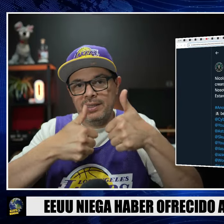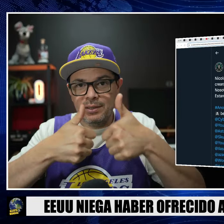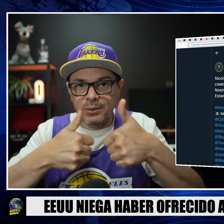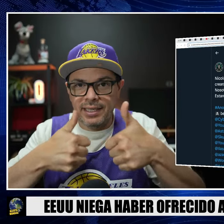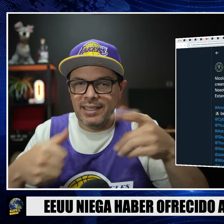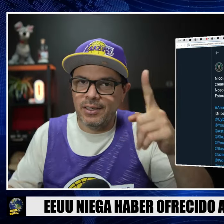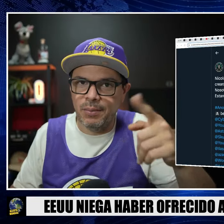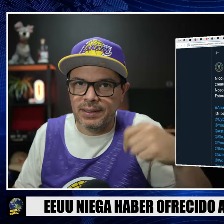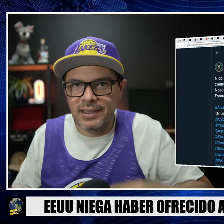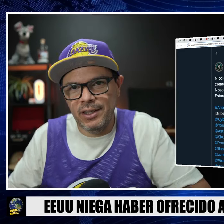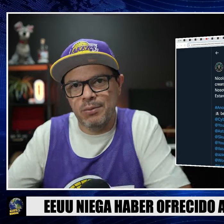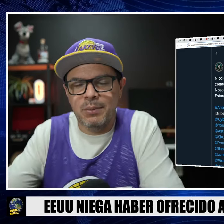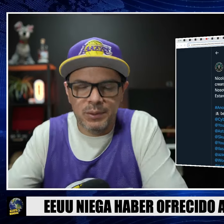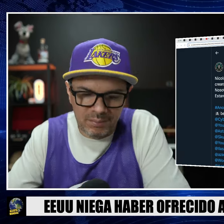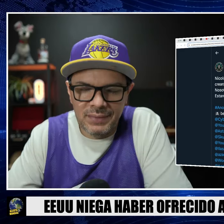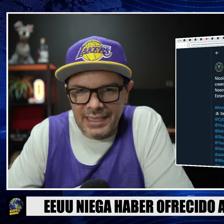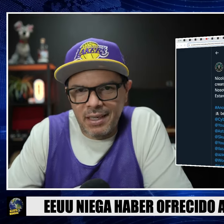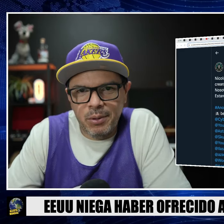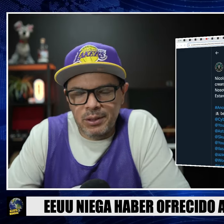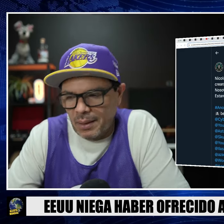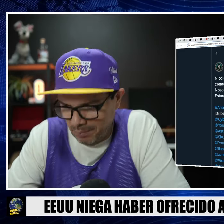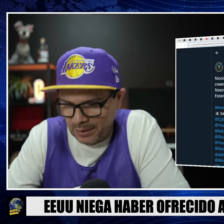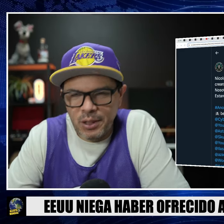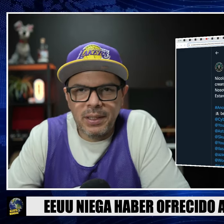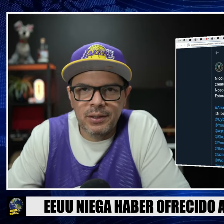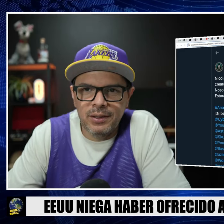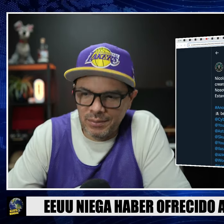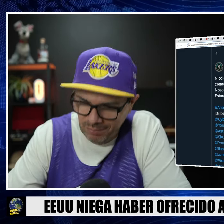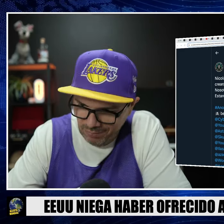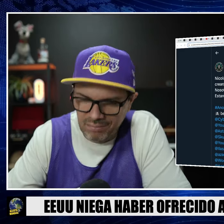invito entonces a poder dejar su like, compartir, y nos vemos hasta la próxima. Bendiciones para todos.